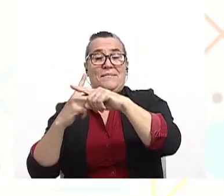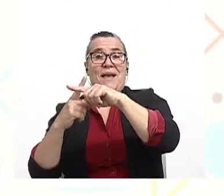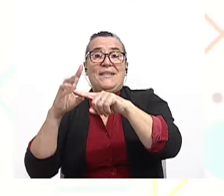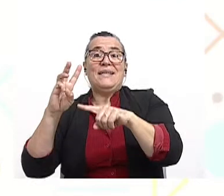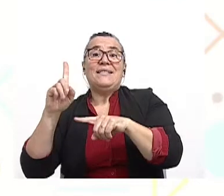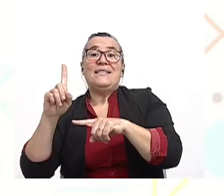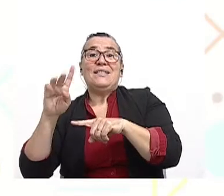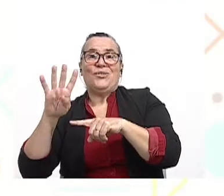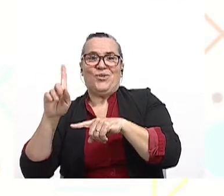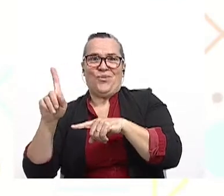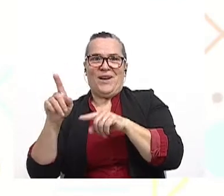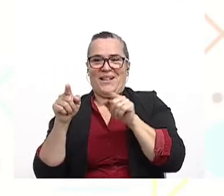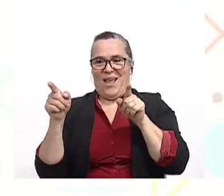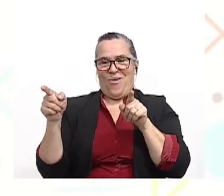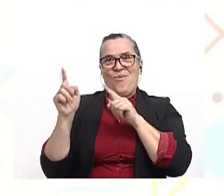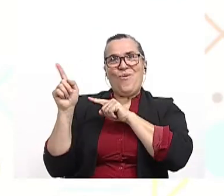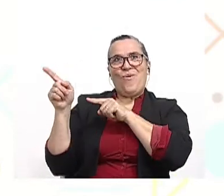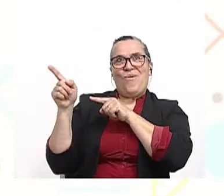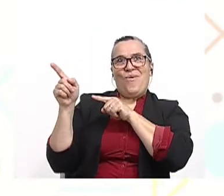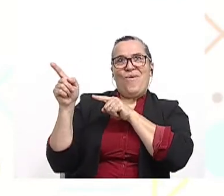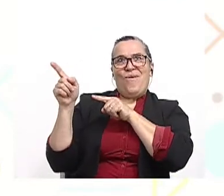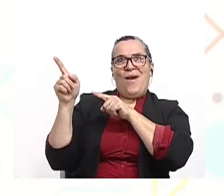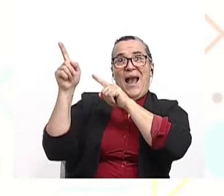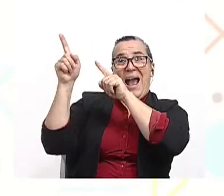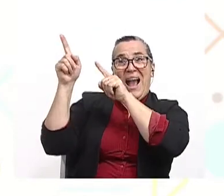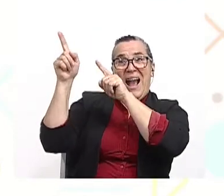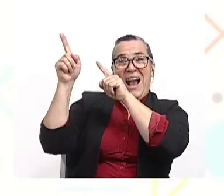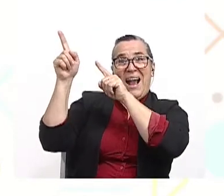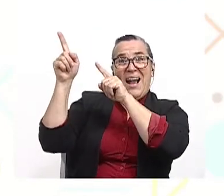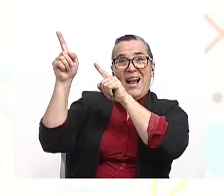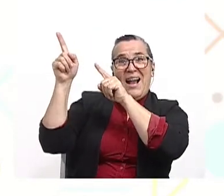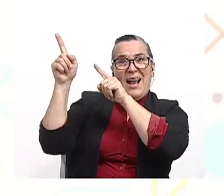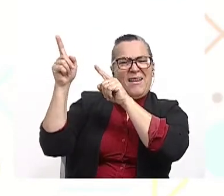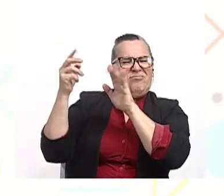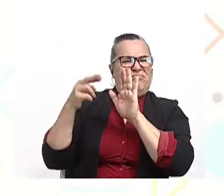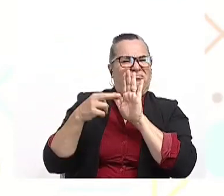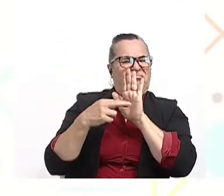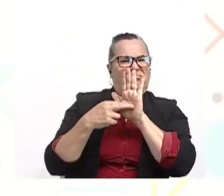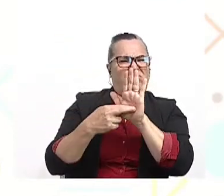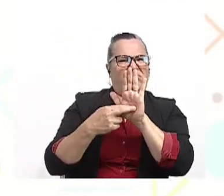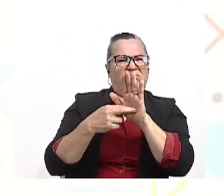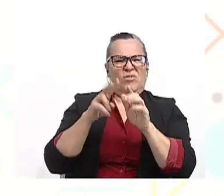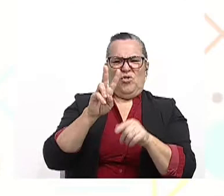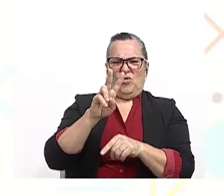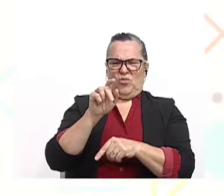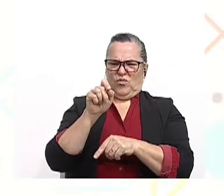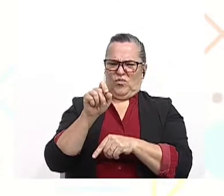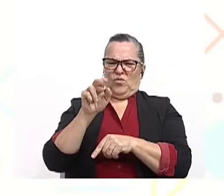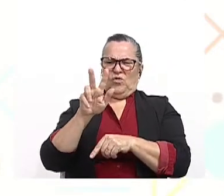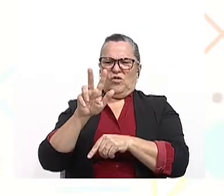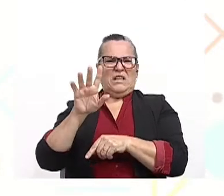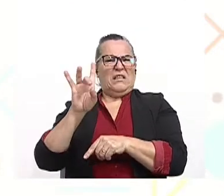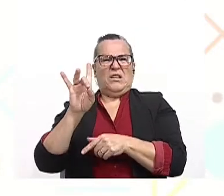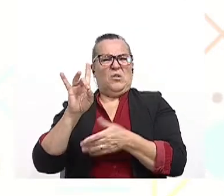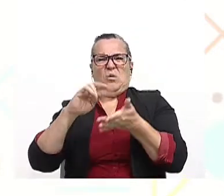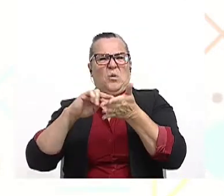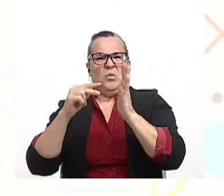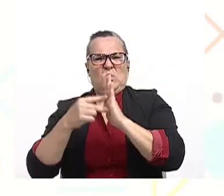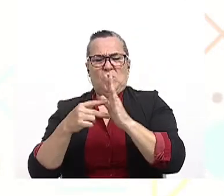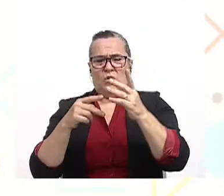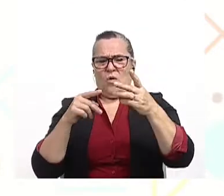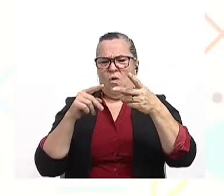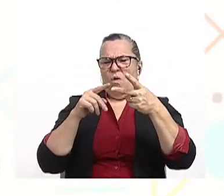61,41. ¿Y qué representará 2,38? ¿Qué representará